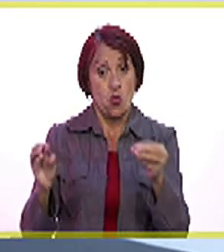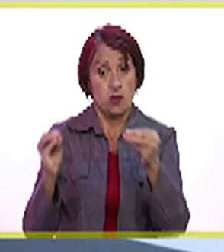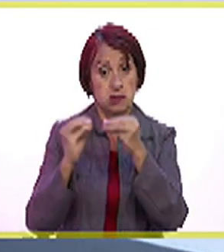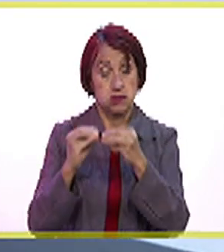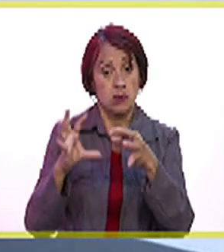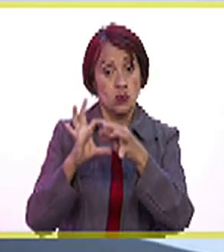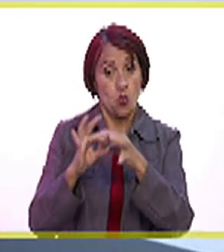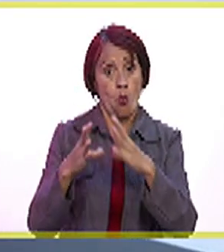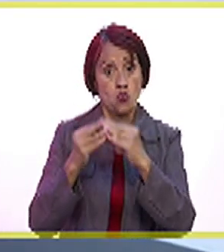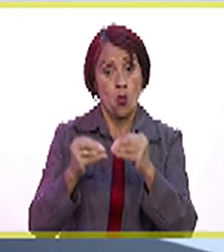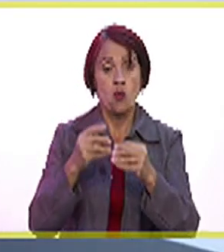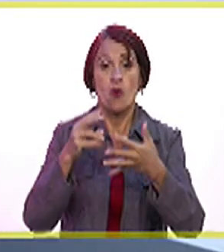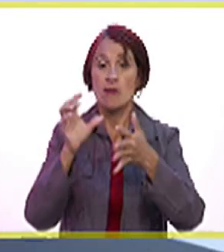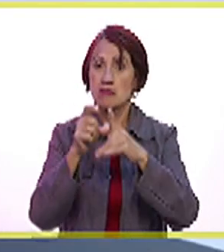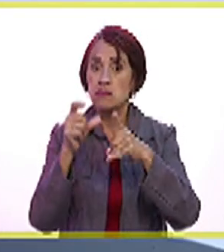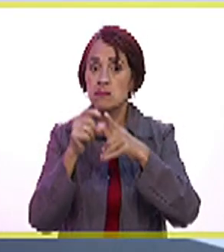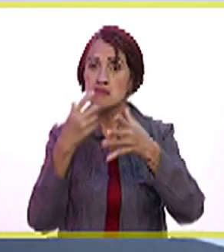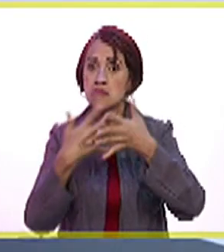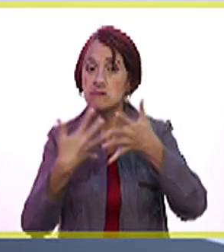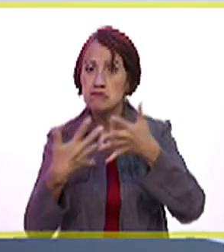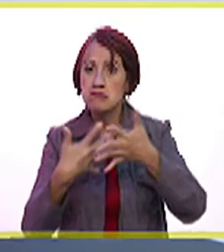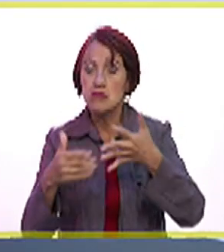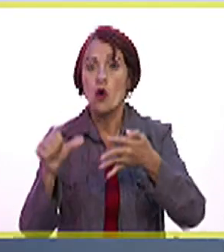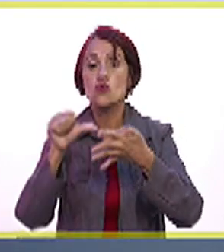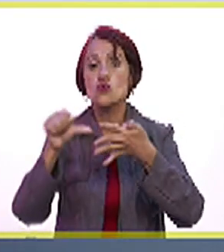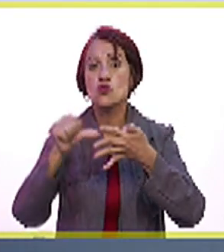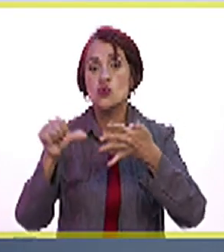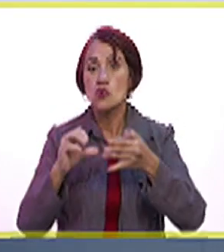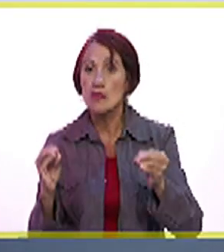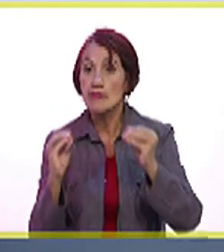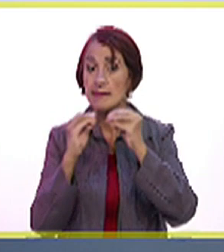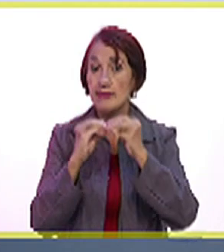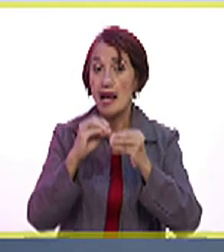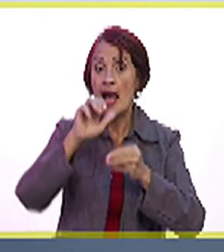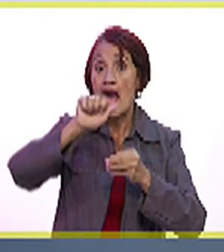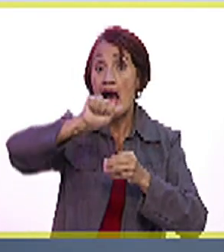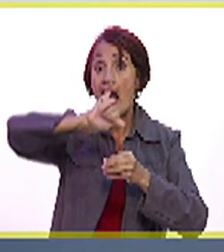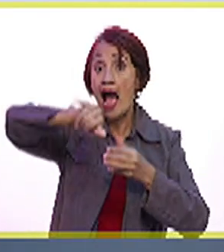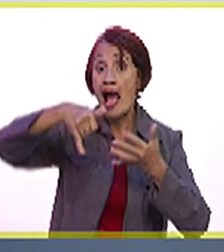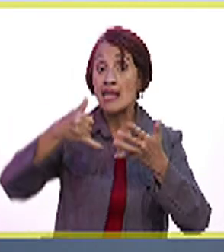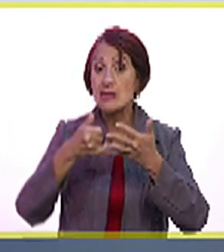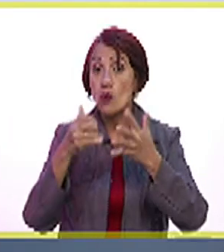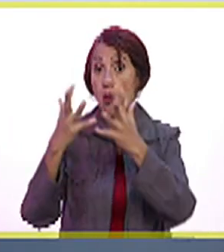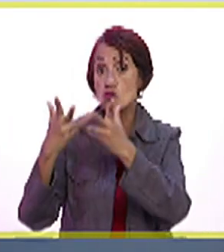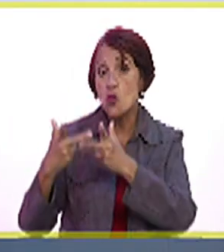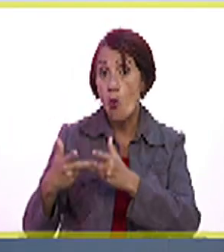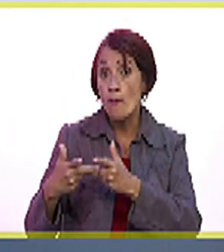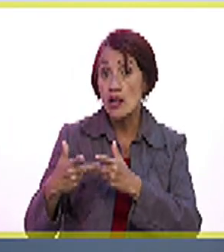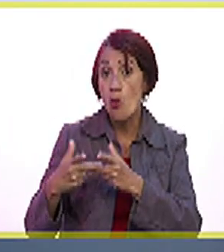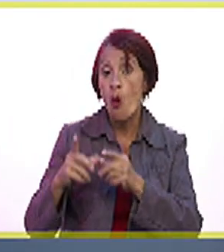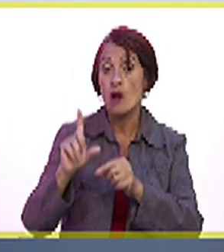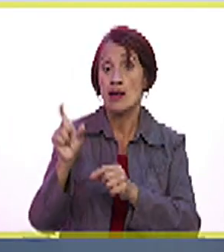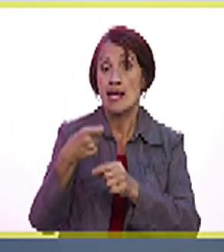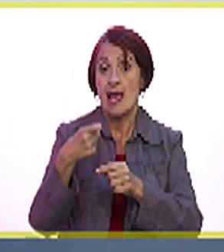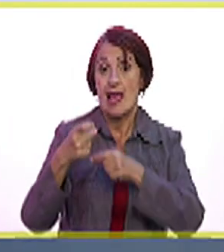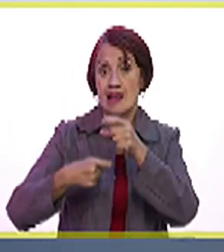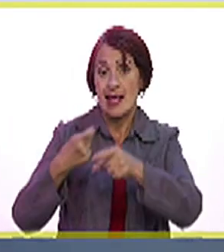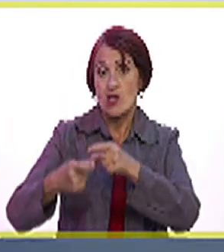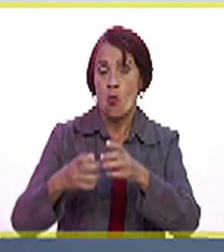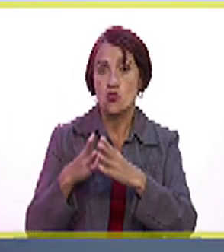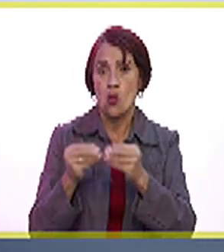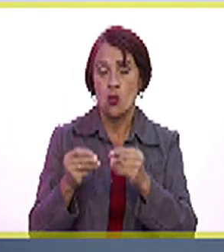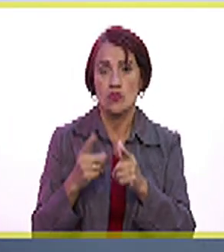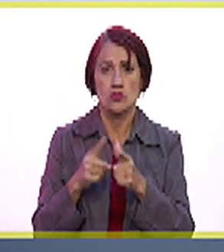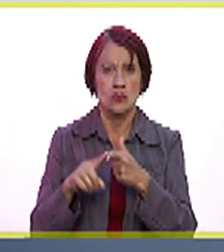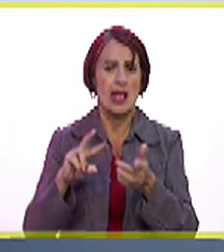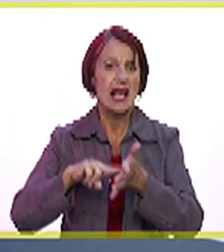poder realizar una frase de un sustantivo debe tener concordancia con el adjetivo en cuanto al número y al género. ¿Qué quiere decir esto?